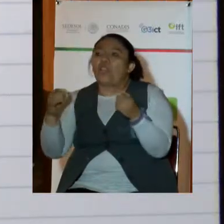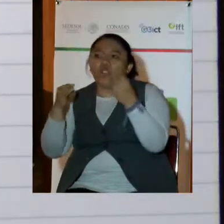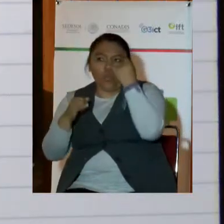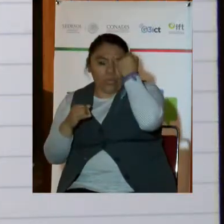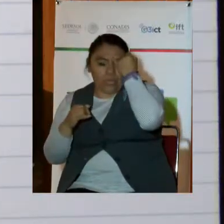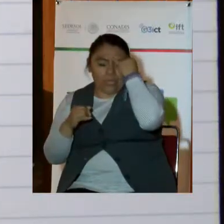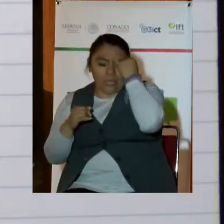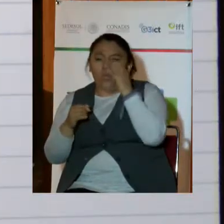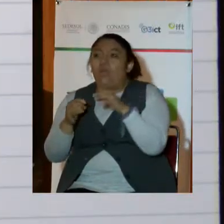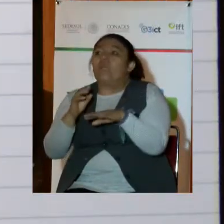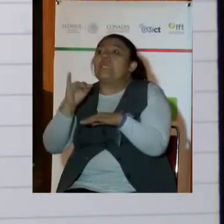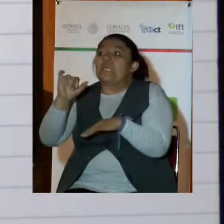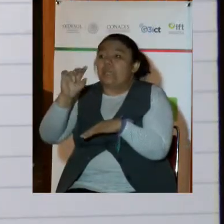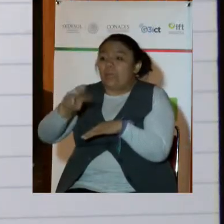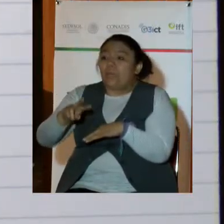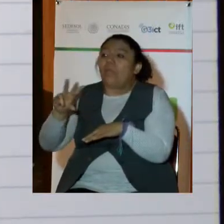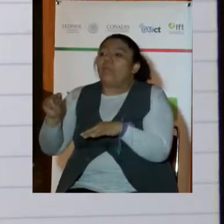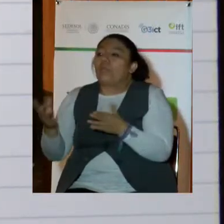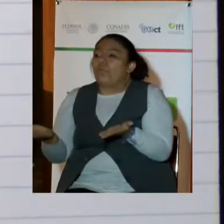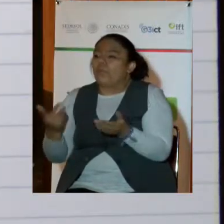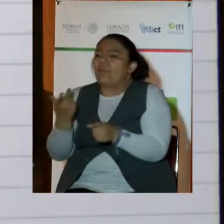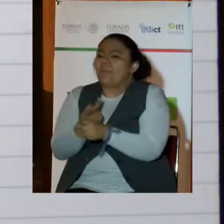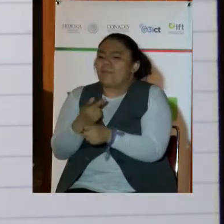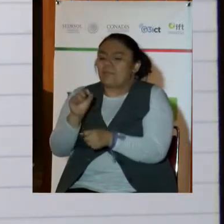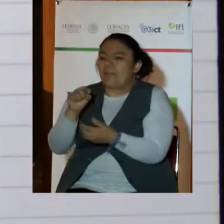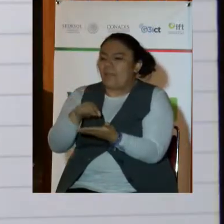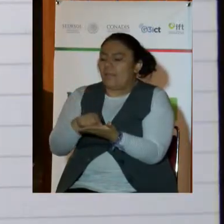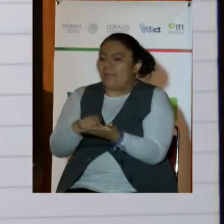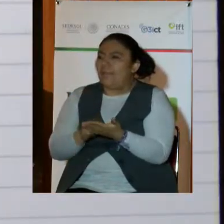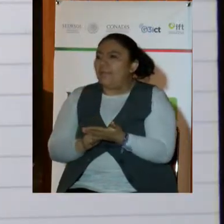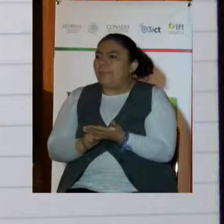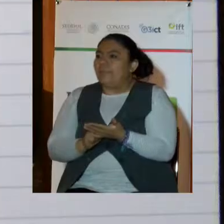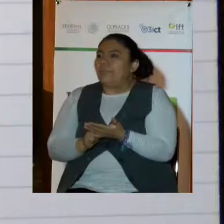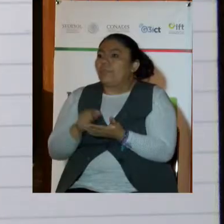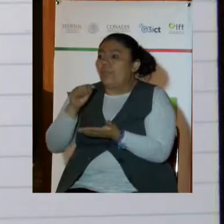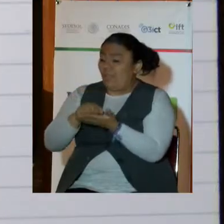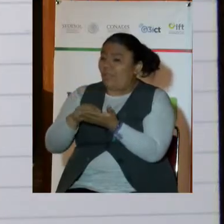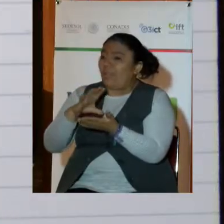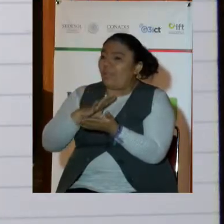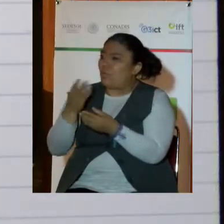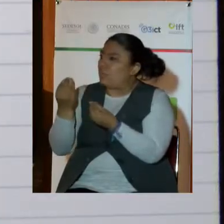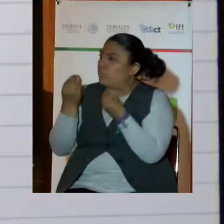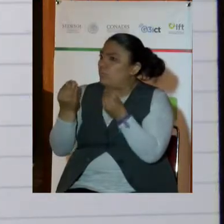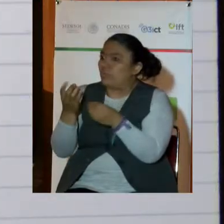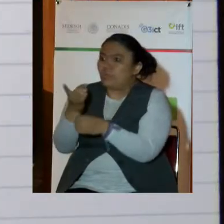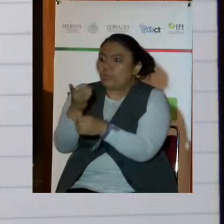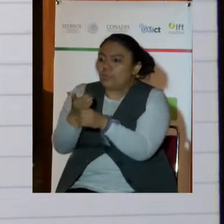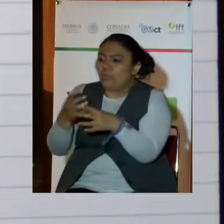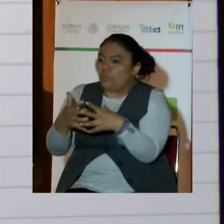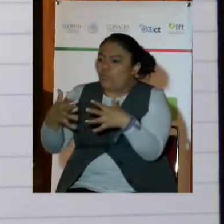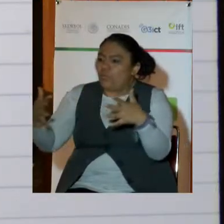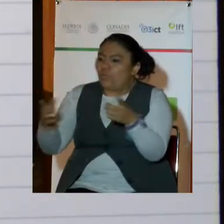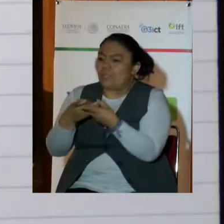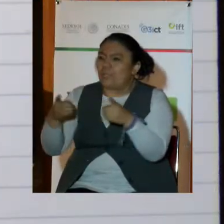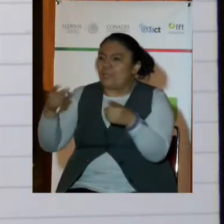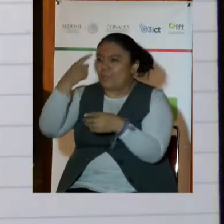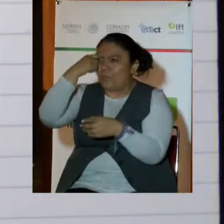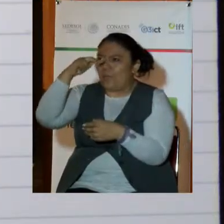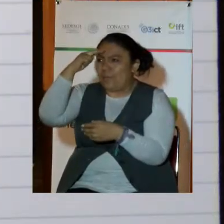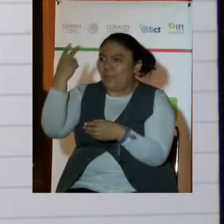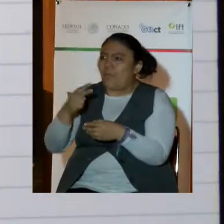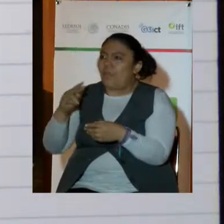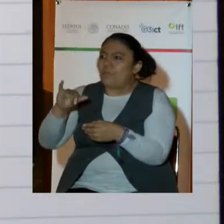con Jalisco por decirles, hay un nicho de oportunidad interesante para México. Le preguntaba ayer a nuestra experta de India, donde todo el mundo creemos